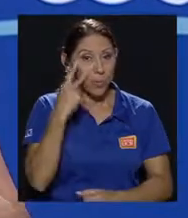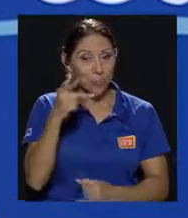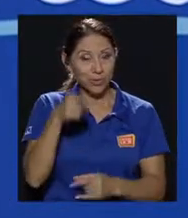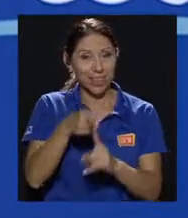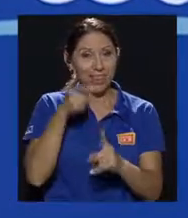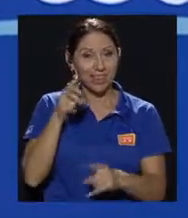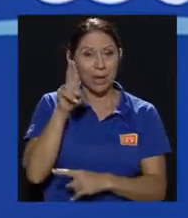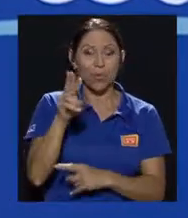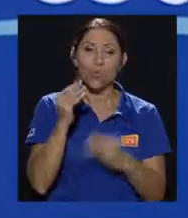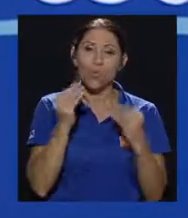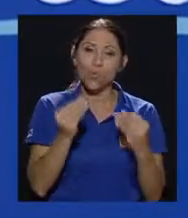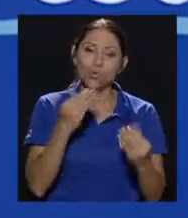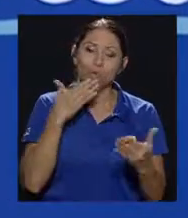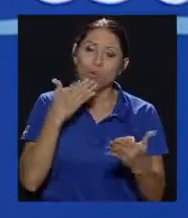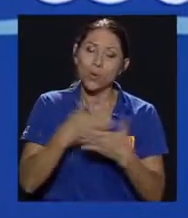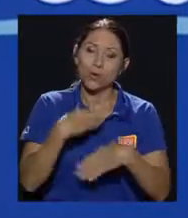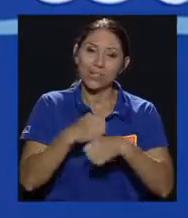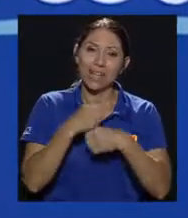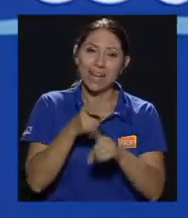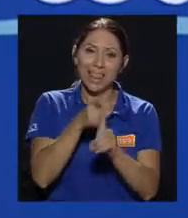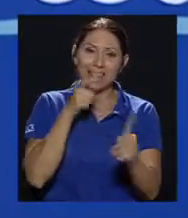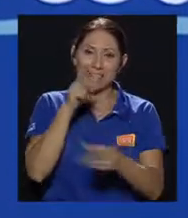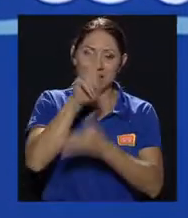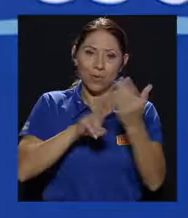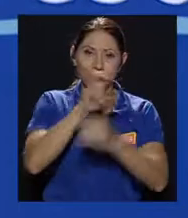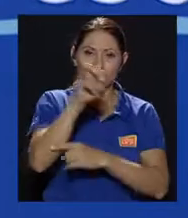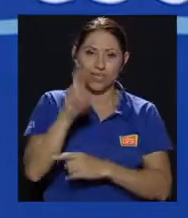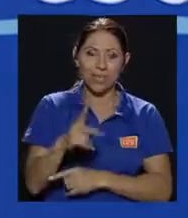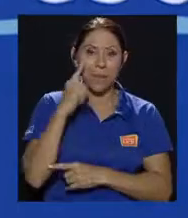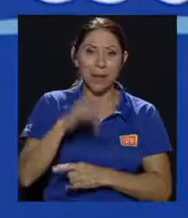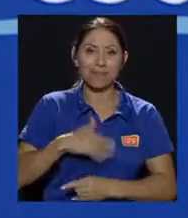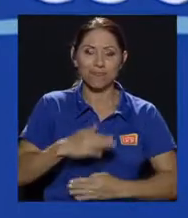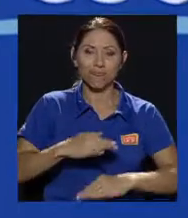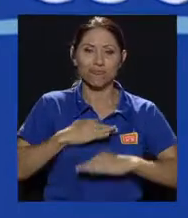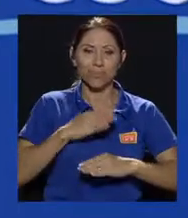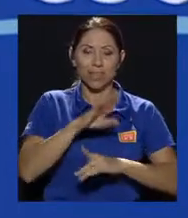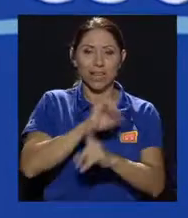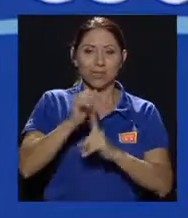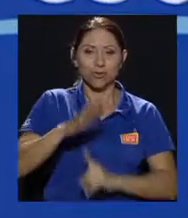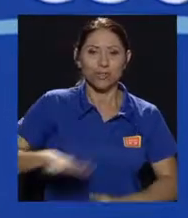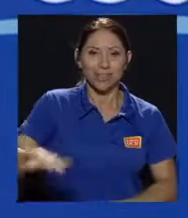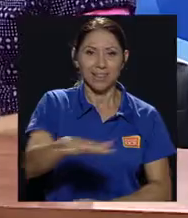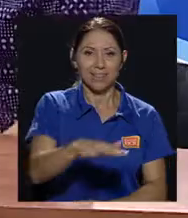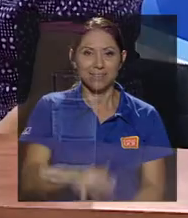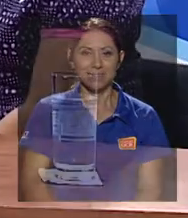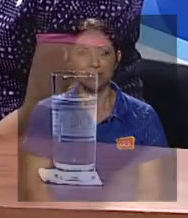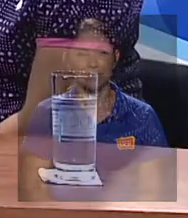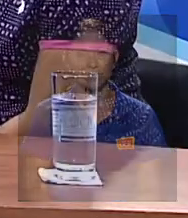la U con mucho de lo bueno que se genera desde la Universidad de Costa Rica para el bienestar de nuestra sociedad.